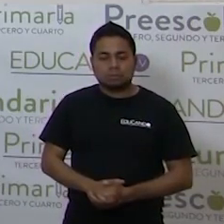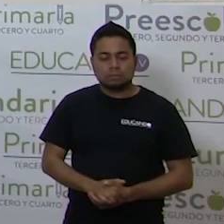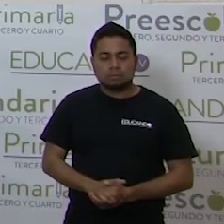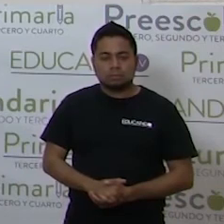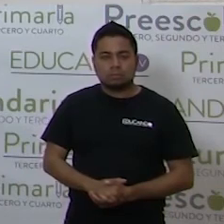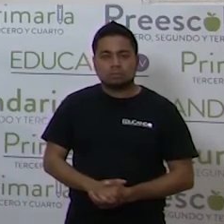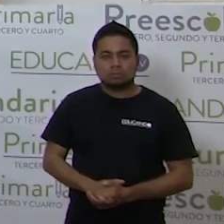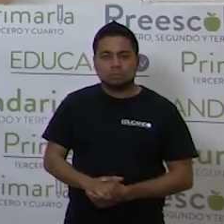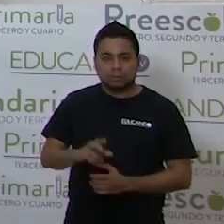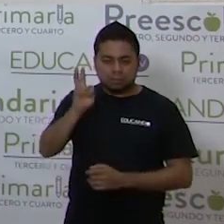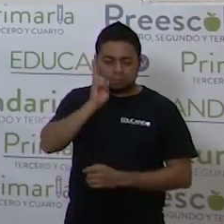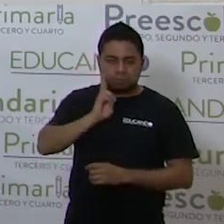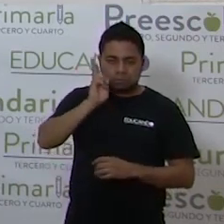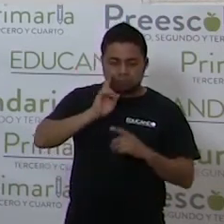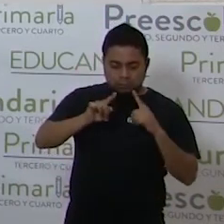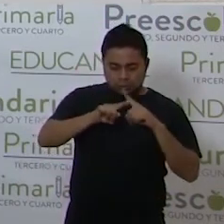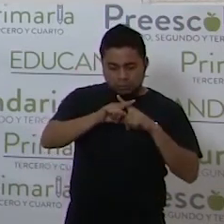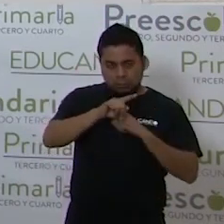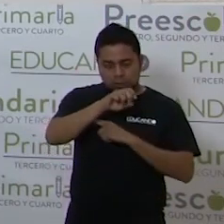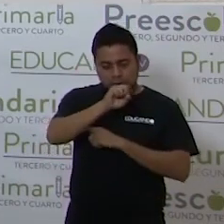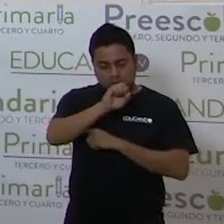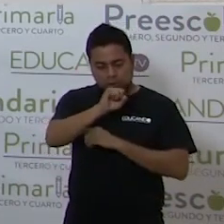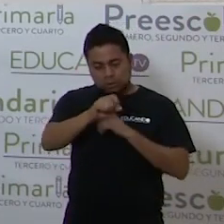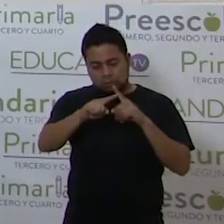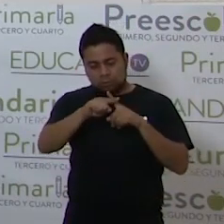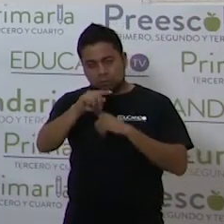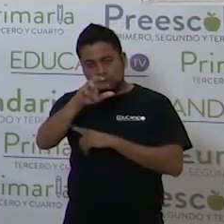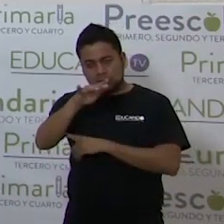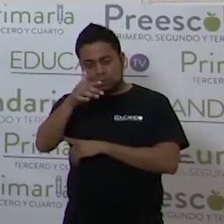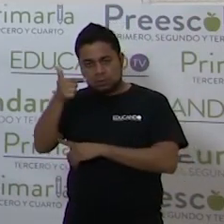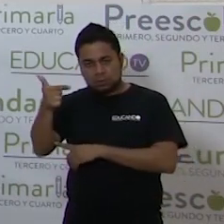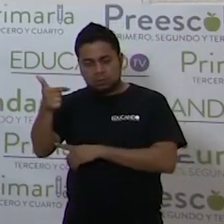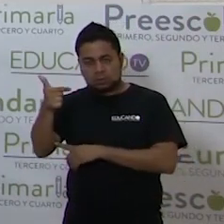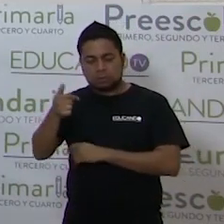vamos a hacer la multiplicación 60 por 57